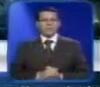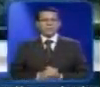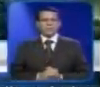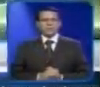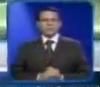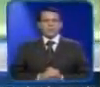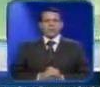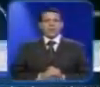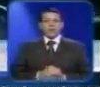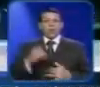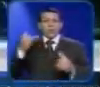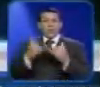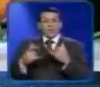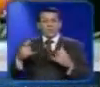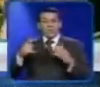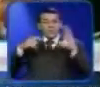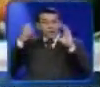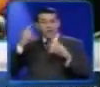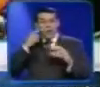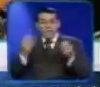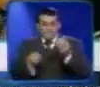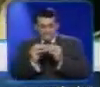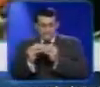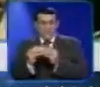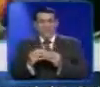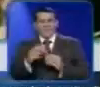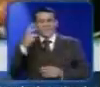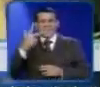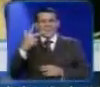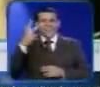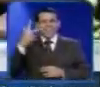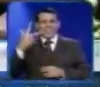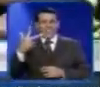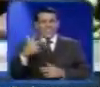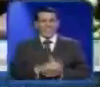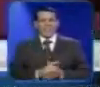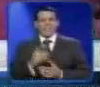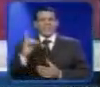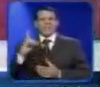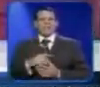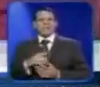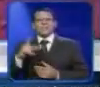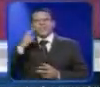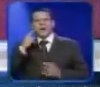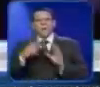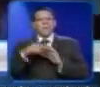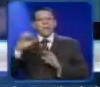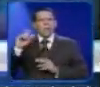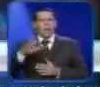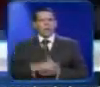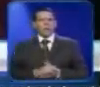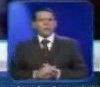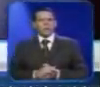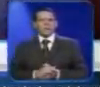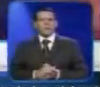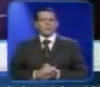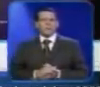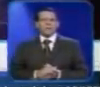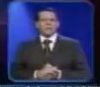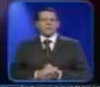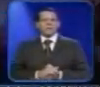are. Últimamente la pantalla grande se ha llenado de producciones en 3D, entre ellas destaca Star Wars. Hurry, Russell. I've